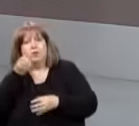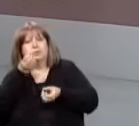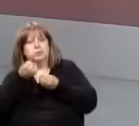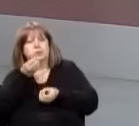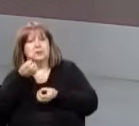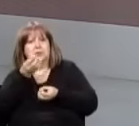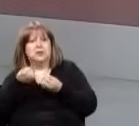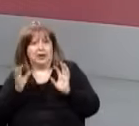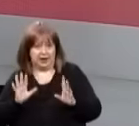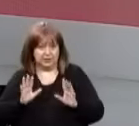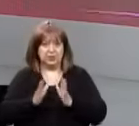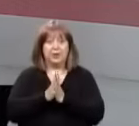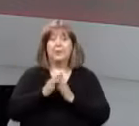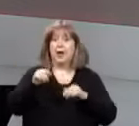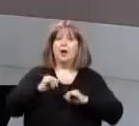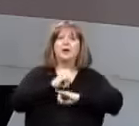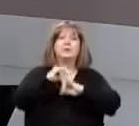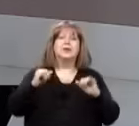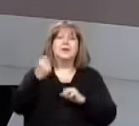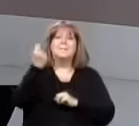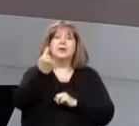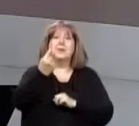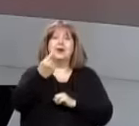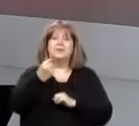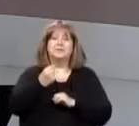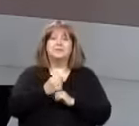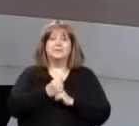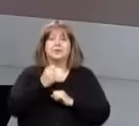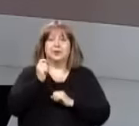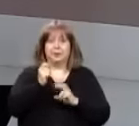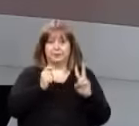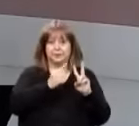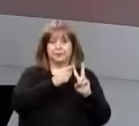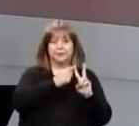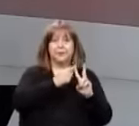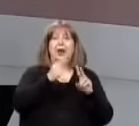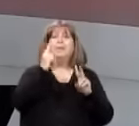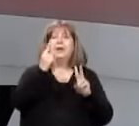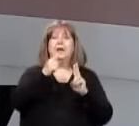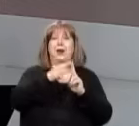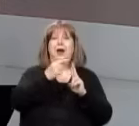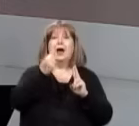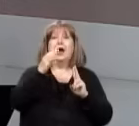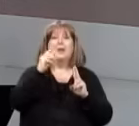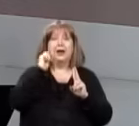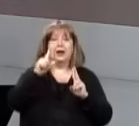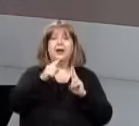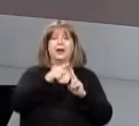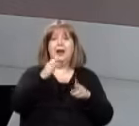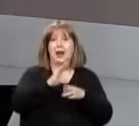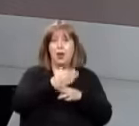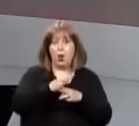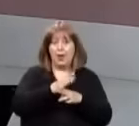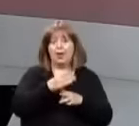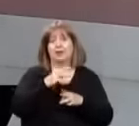comentado. Vamos a escuchar primero, que fue la primera en declarar, que es la novia de la madre de Lucio Dupuy. Si les